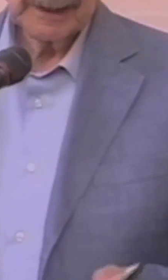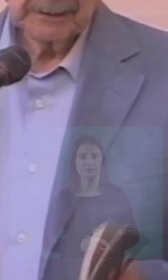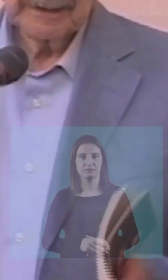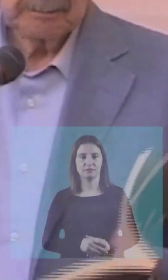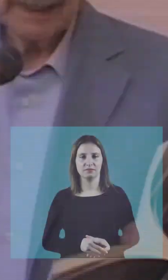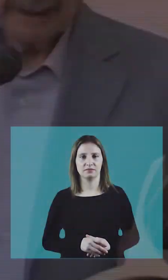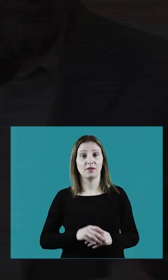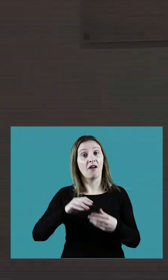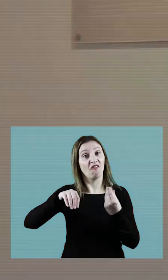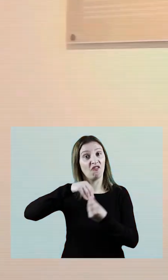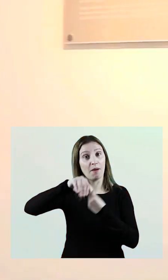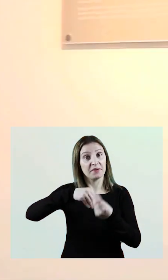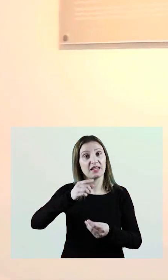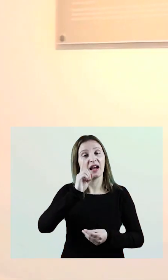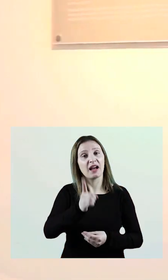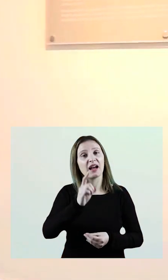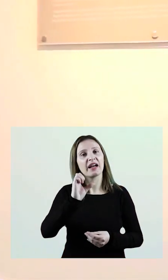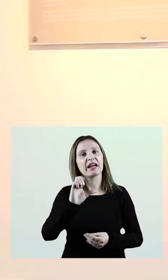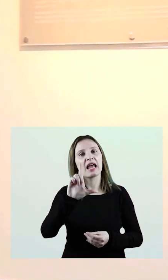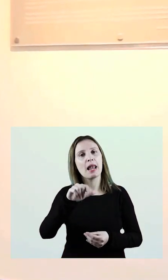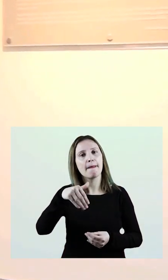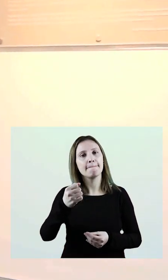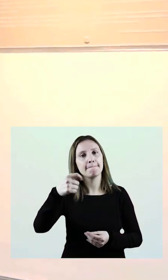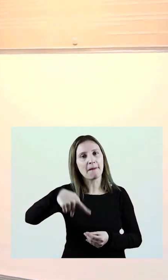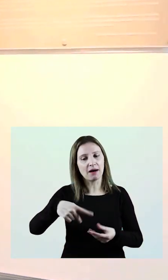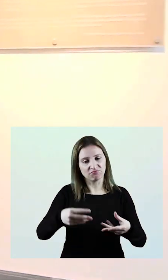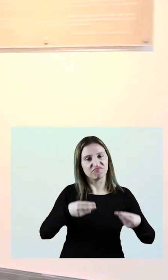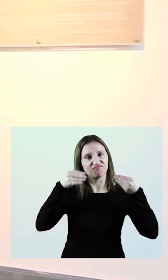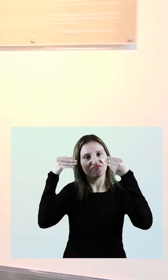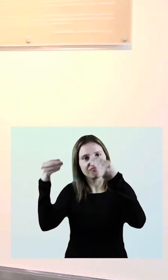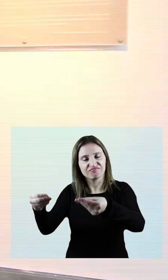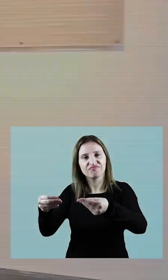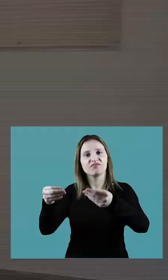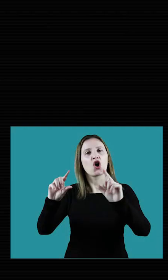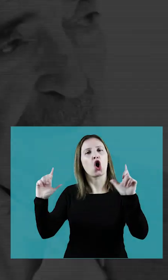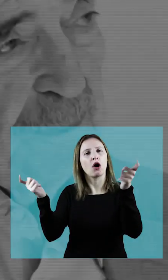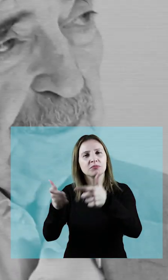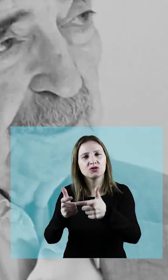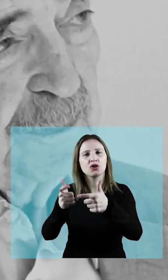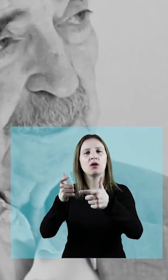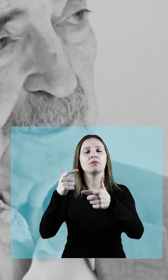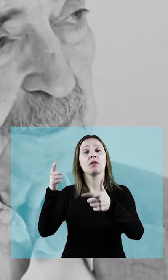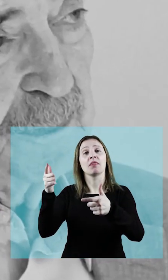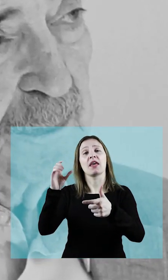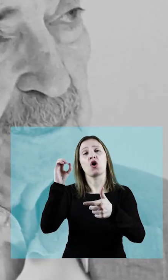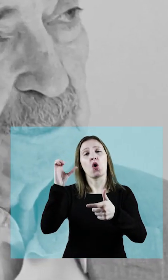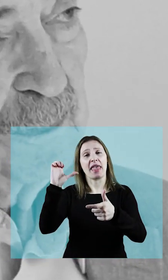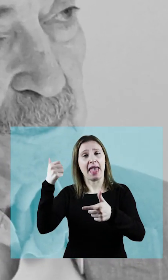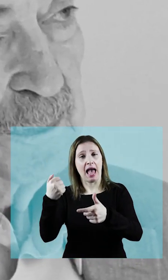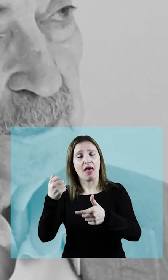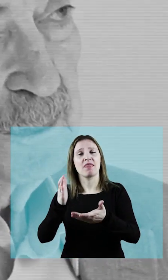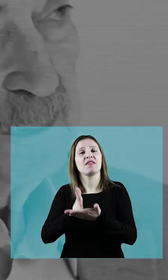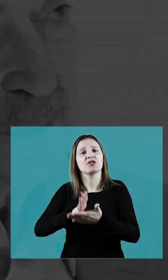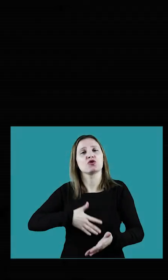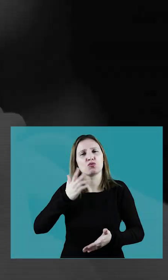La familia Gelman decidió llevar su caso a la Comisión Interamericana de Derechos Humanos, de la OEA, y luego de una